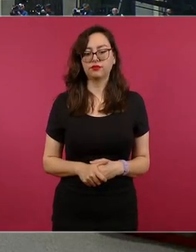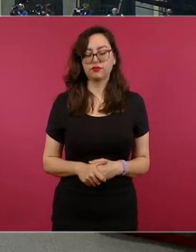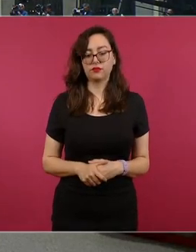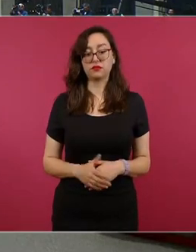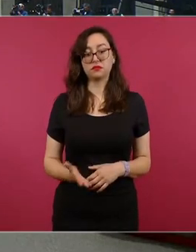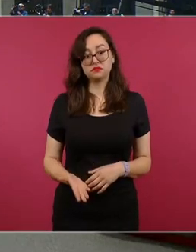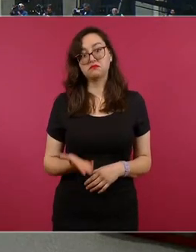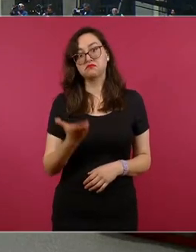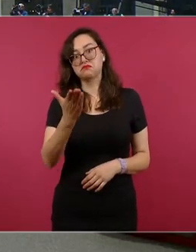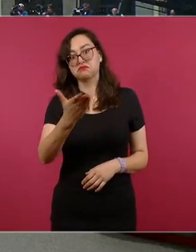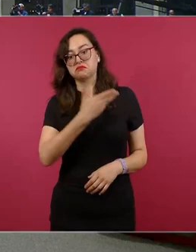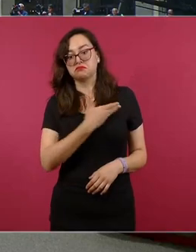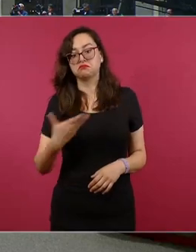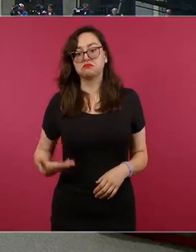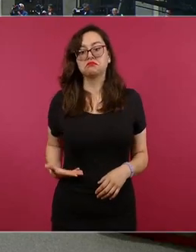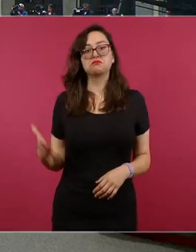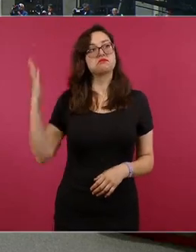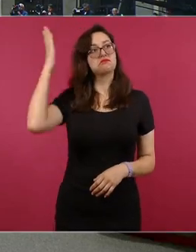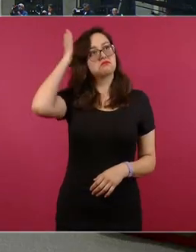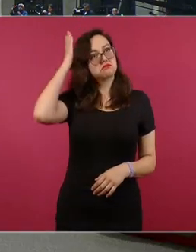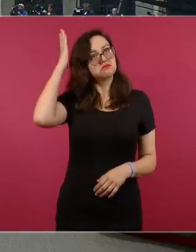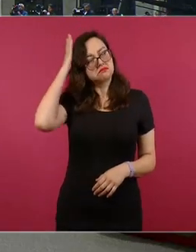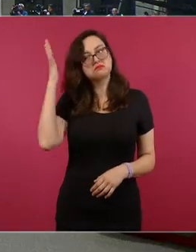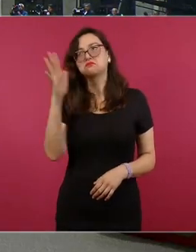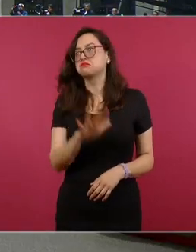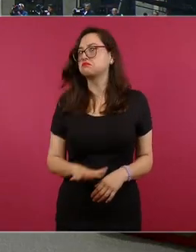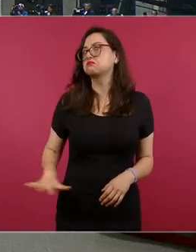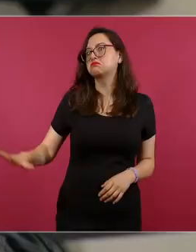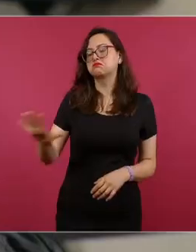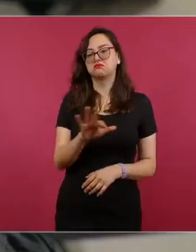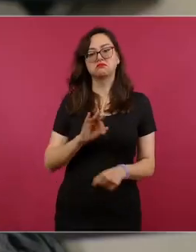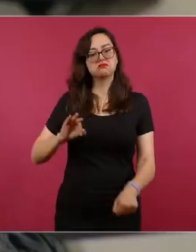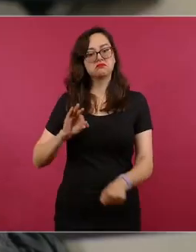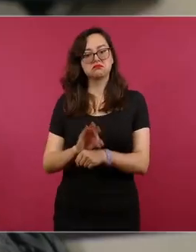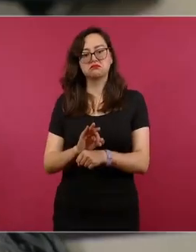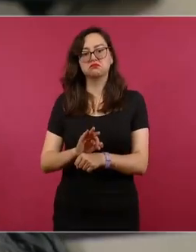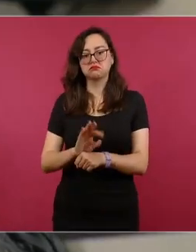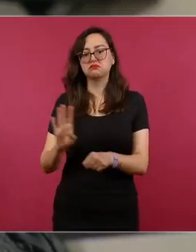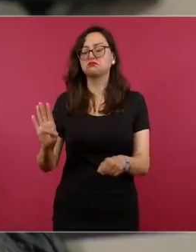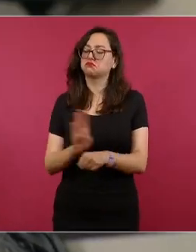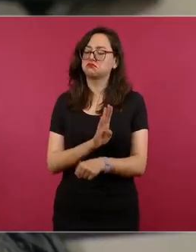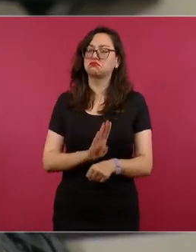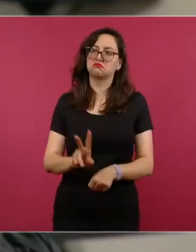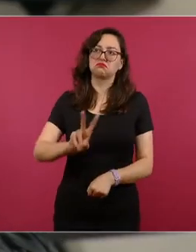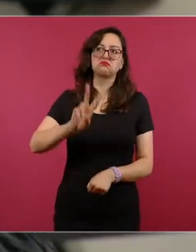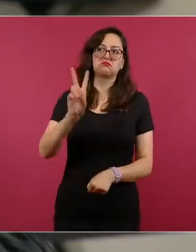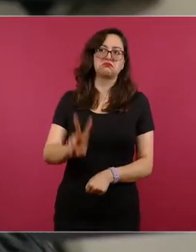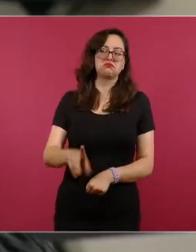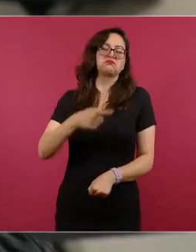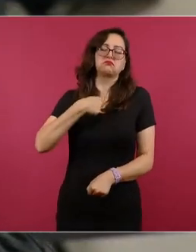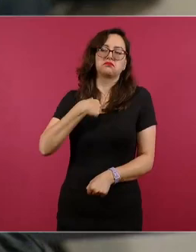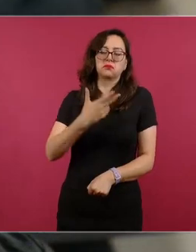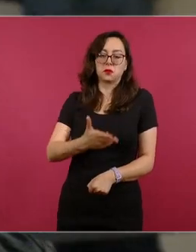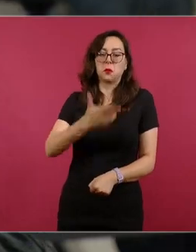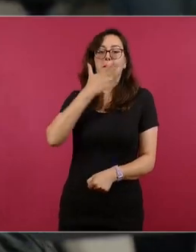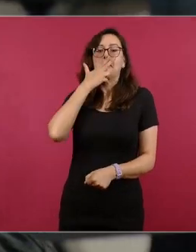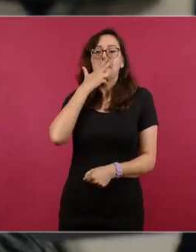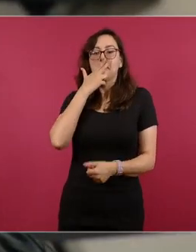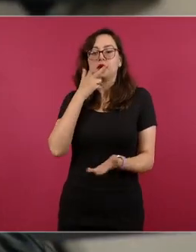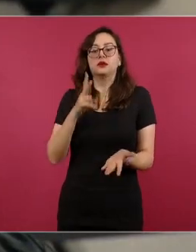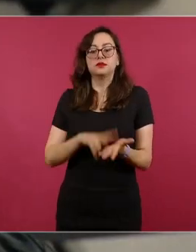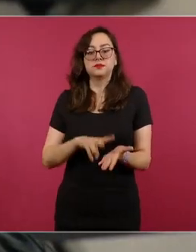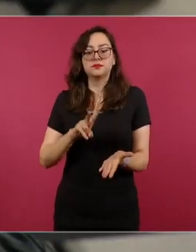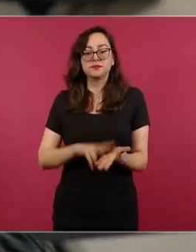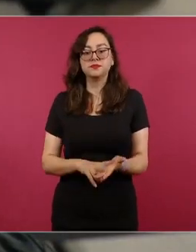su liderazgo y compromiso con el bienestar de México, me gustaría plantear una inquietud que ha surgido en algunos sectores de la sociedad en